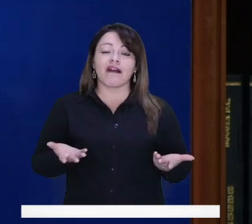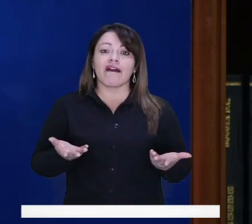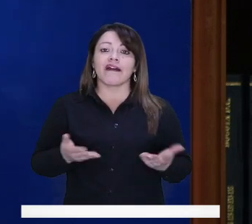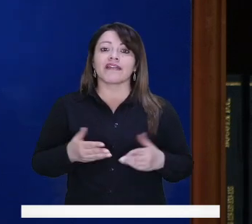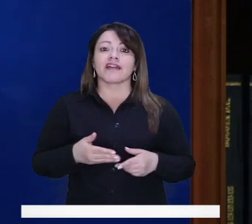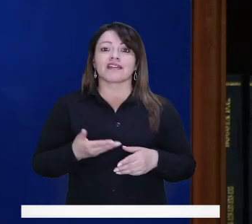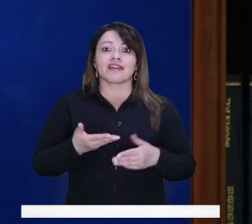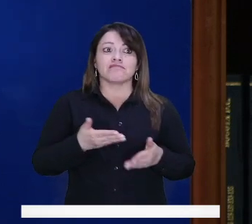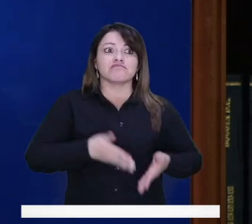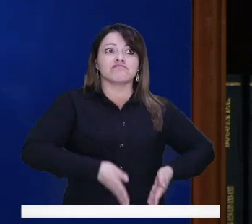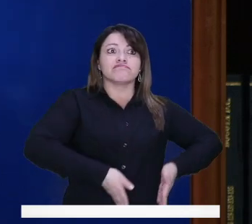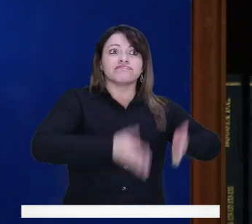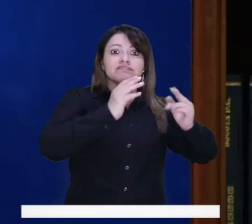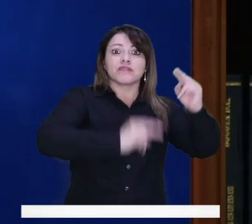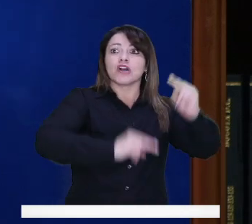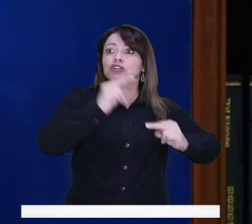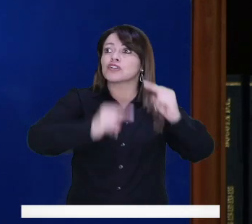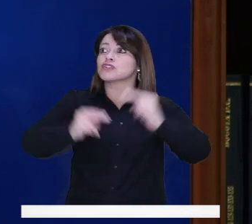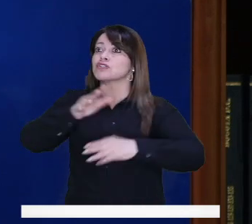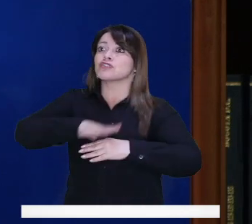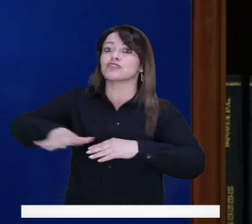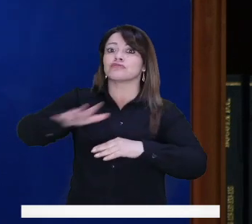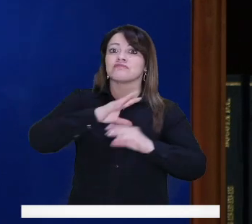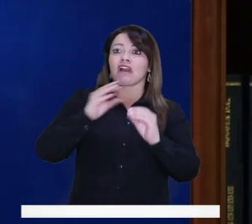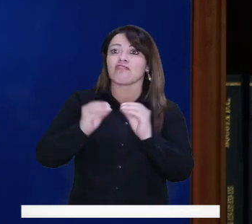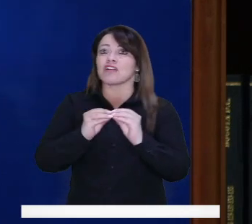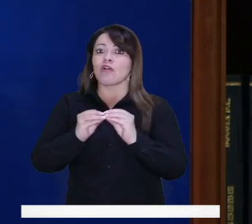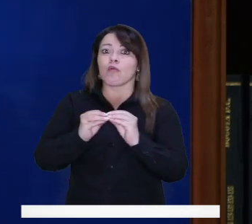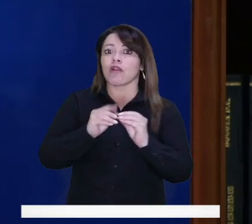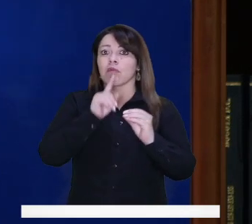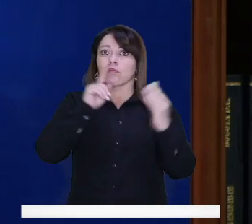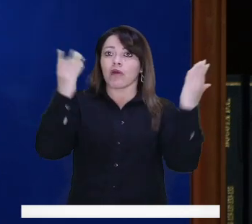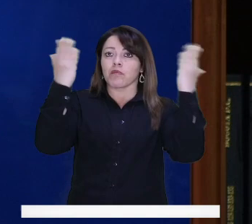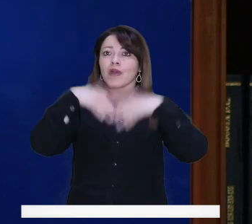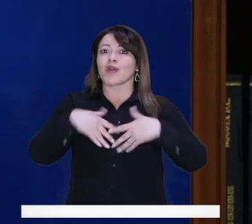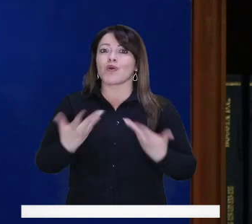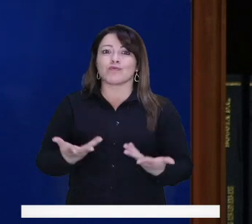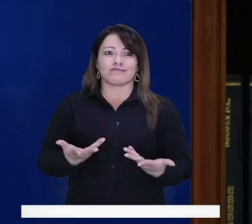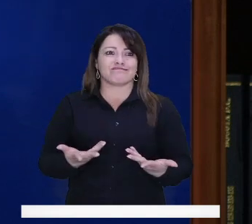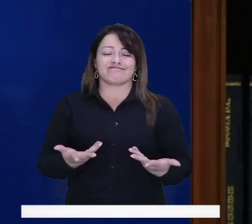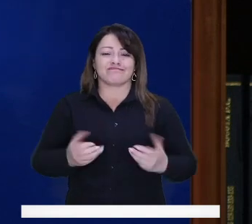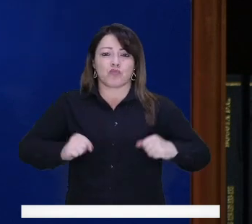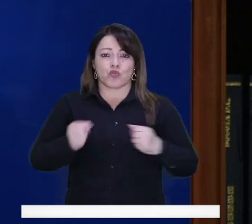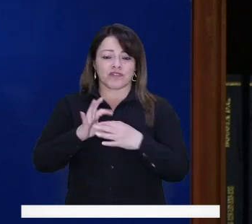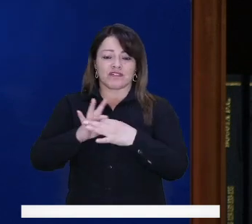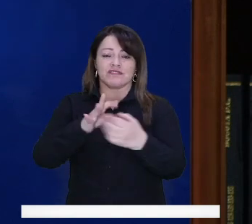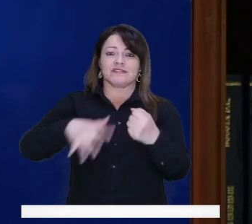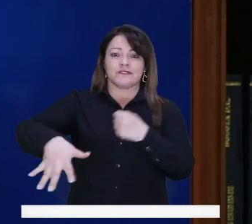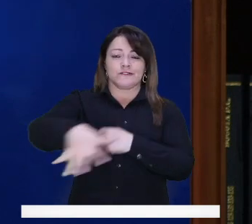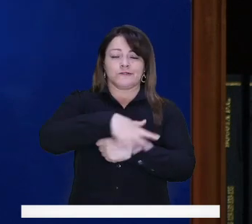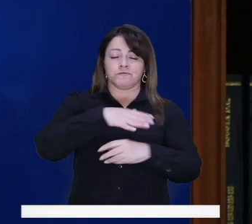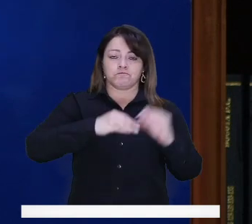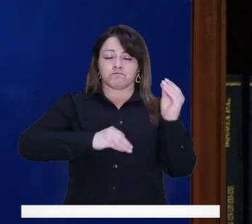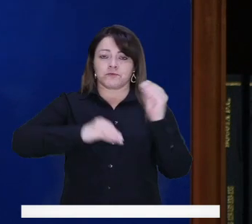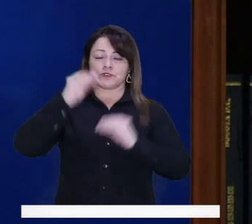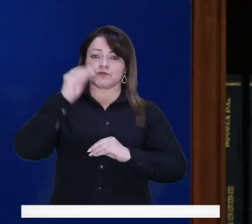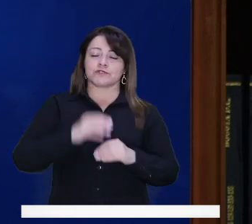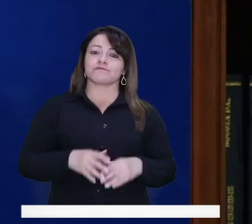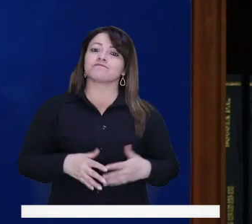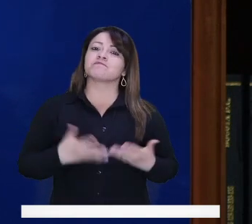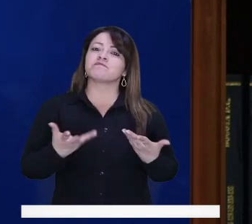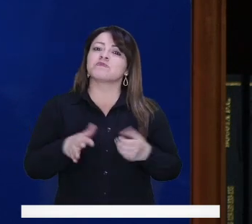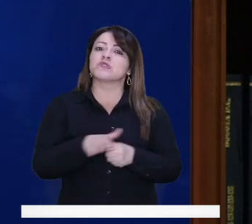mayorías construidas a punta seguramente de acuerdos burocráticos y no programáticos, sencillamente va